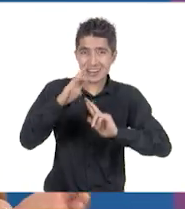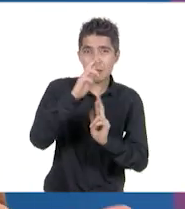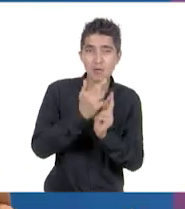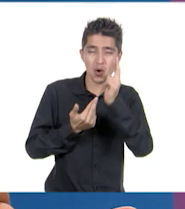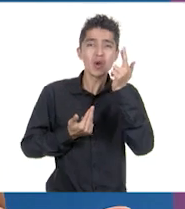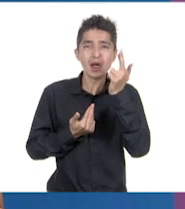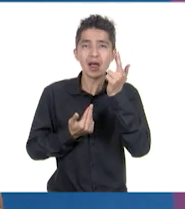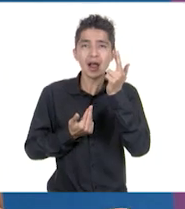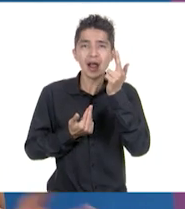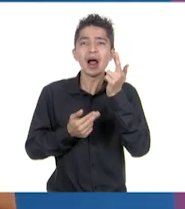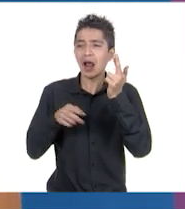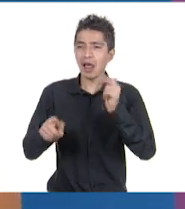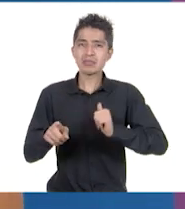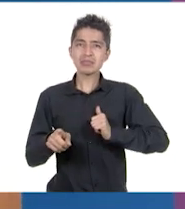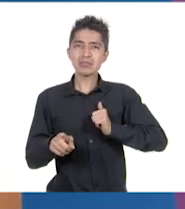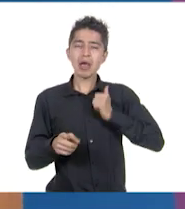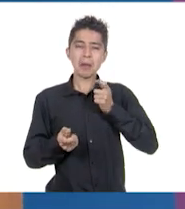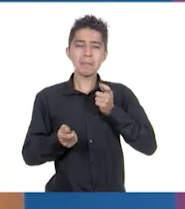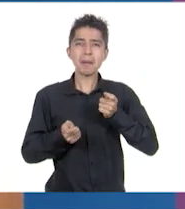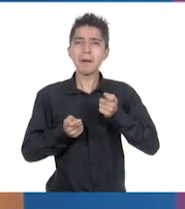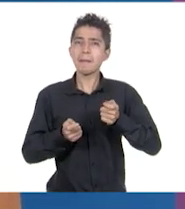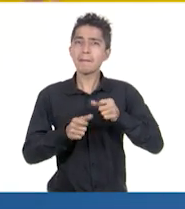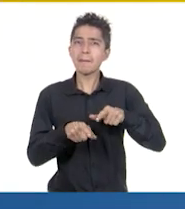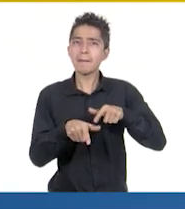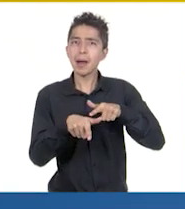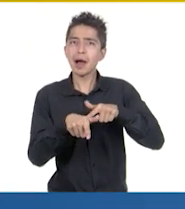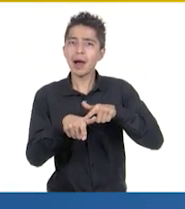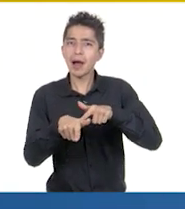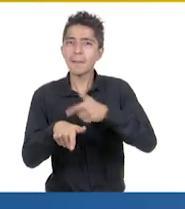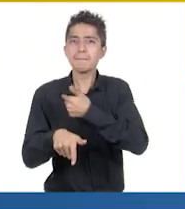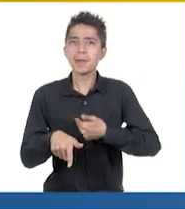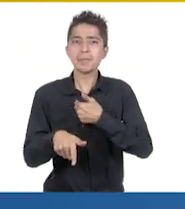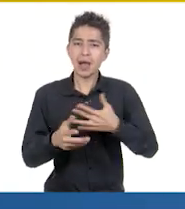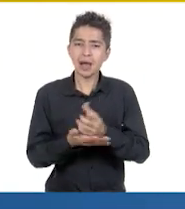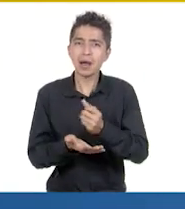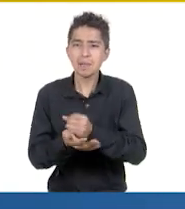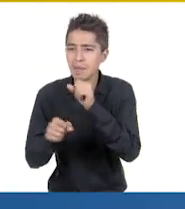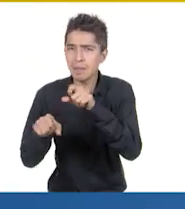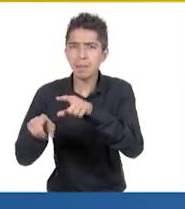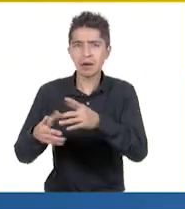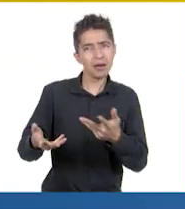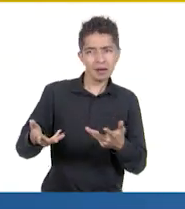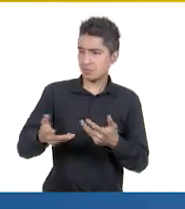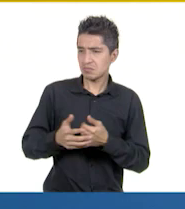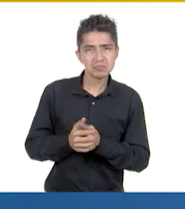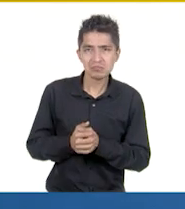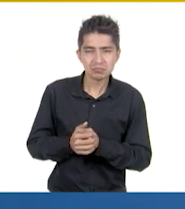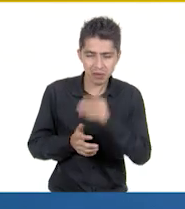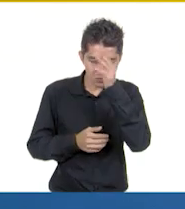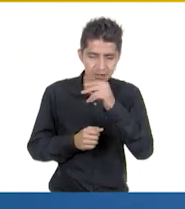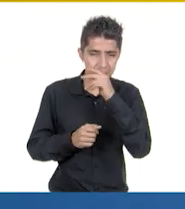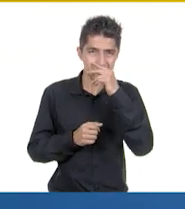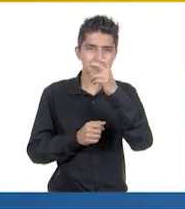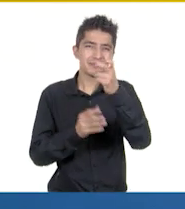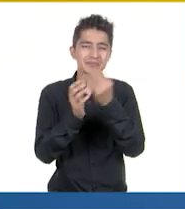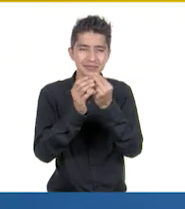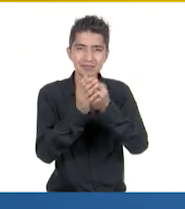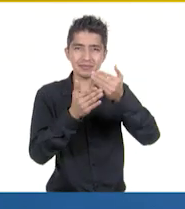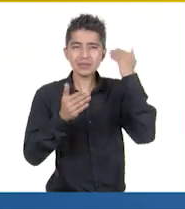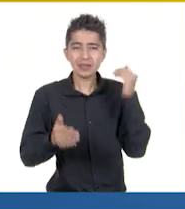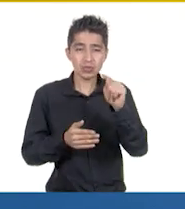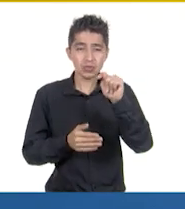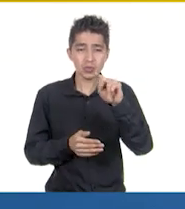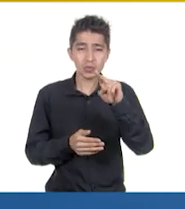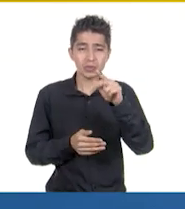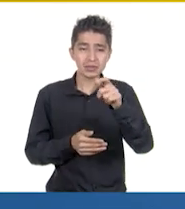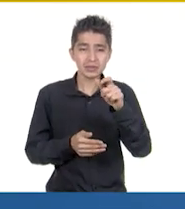que dio fin a su dictadura? Sí, exacto. Es una locura, ¿no? Como lo formulamos la clase pasada, la rebelión de